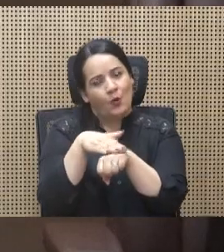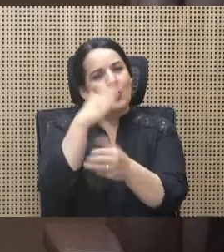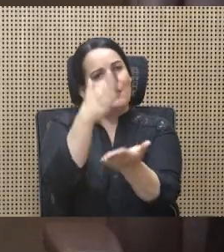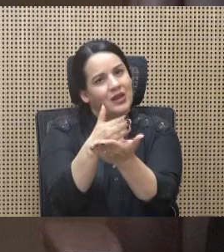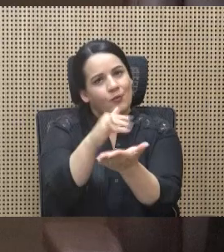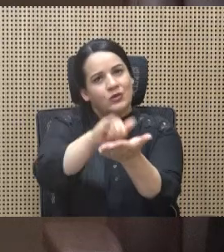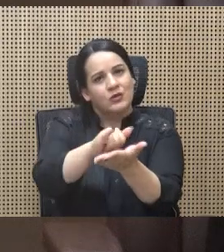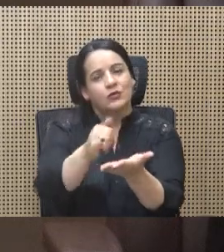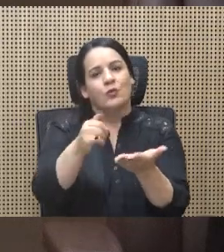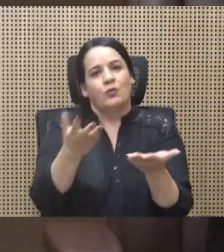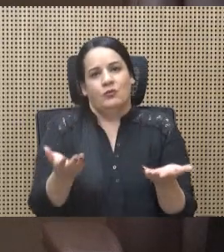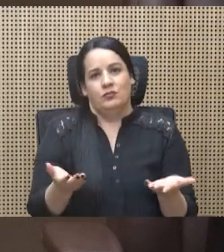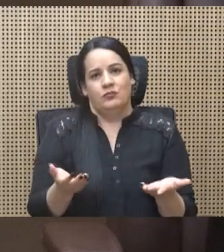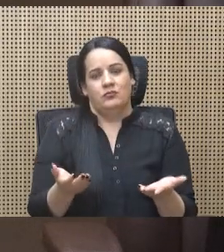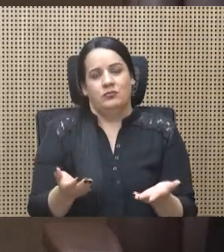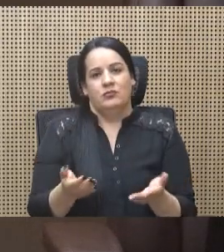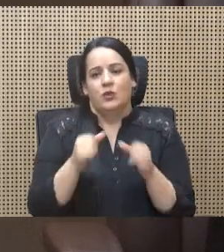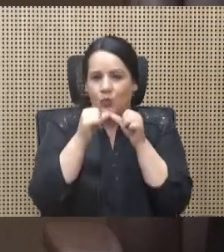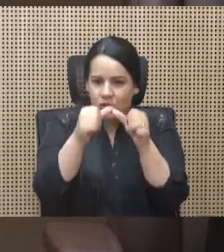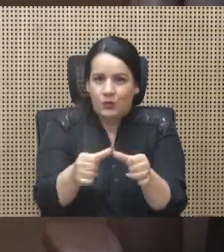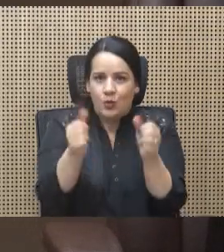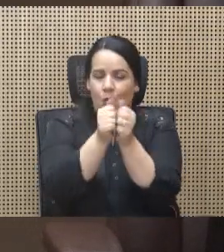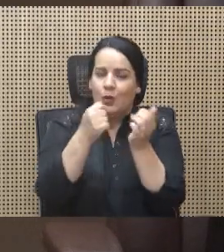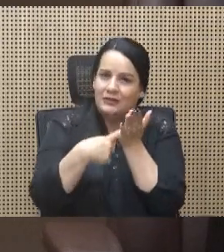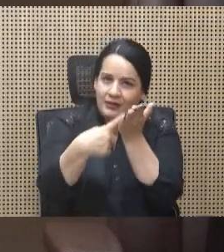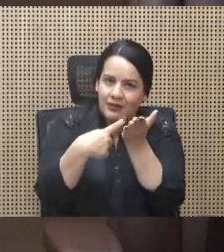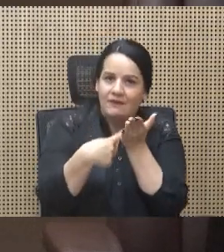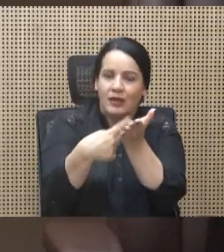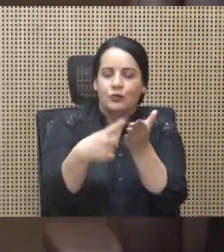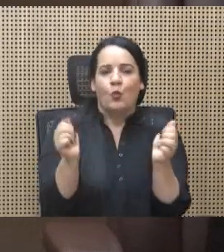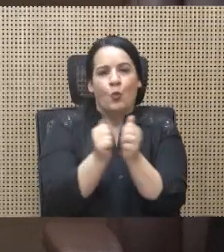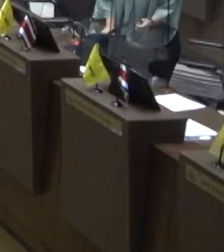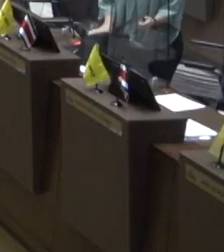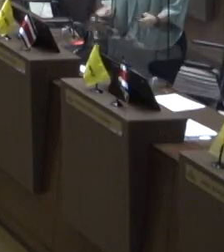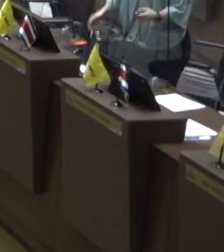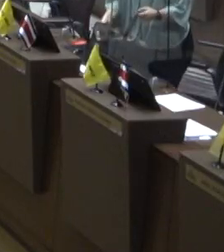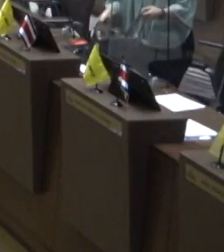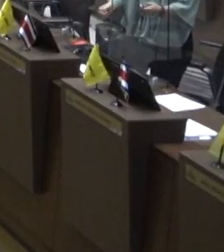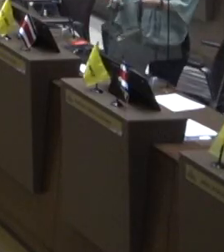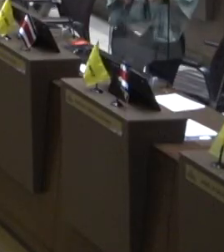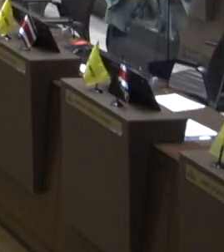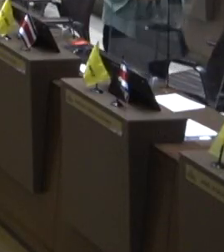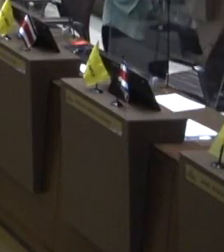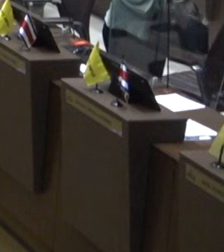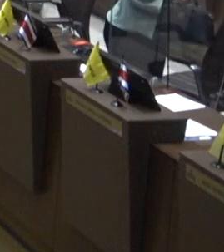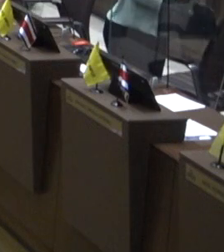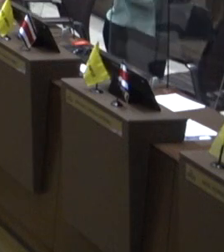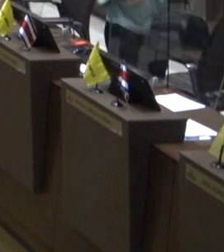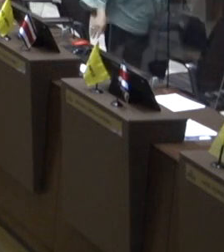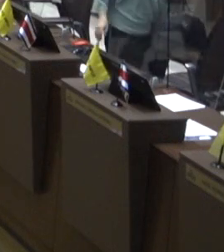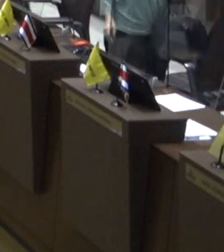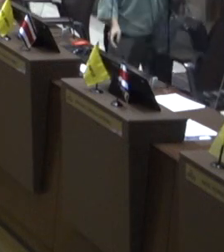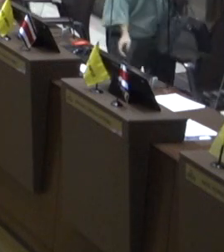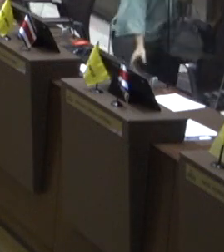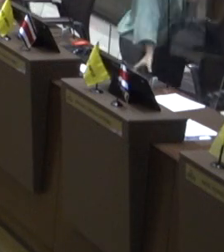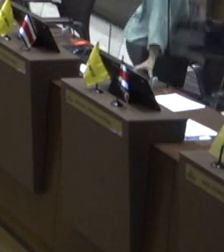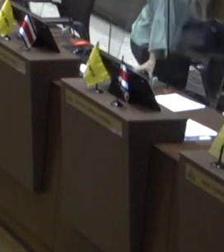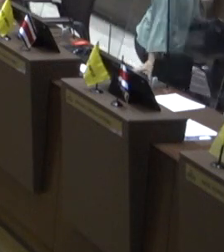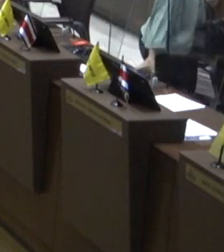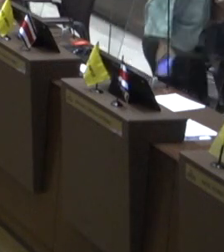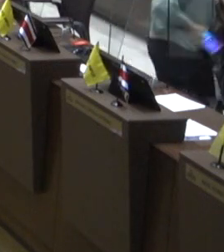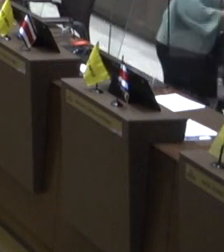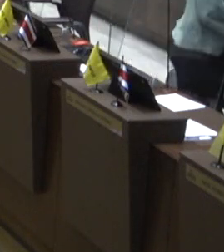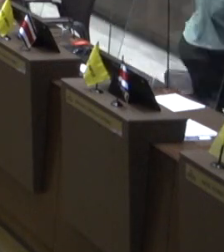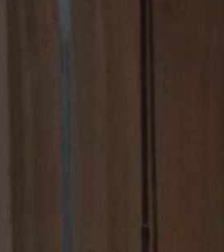supremo de elecciones y al ministerio público para que valoren si existen elementos que contribuyan a las investigaciones instruidas por